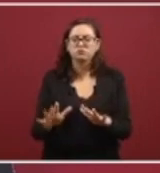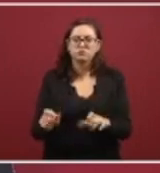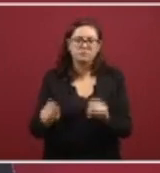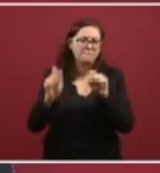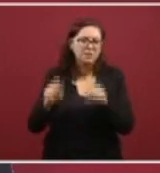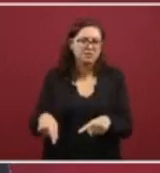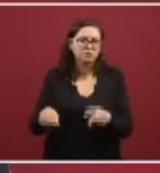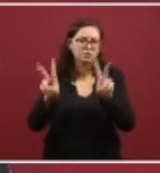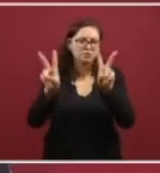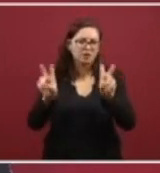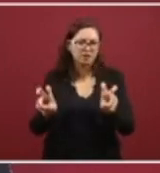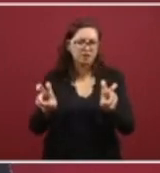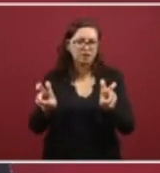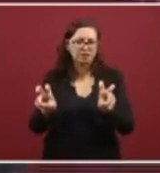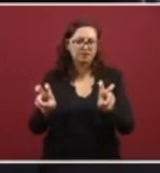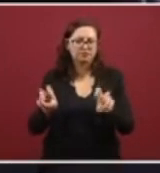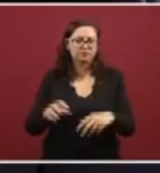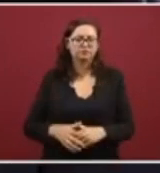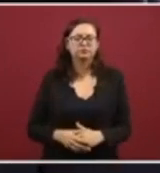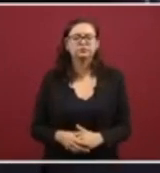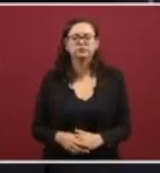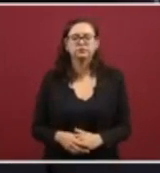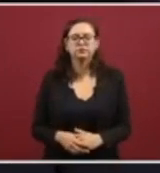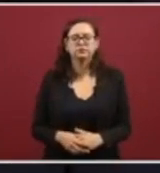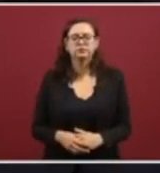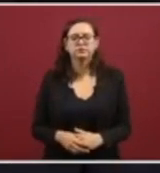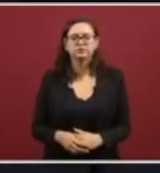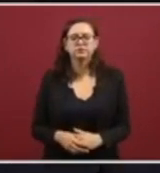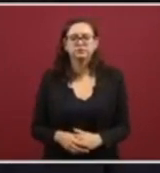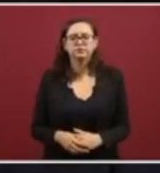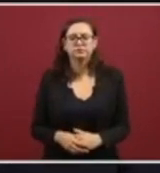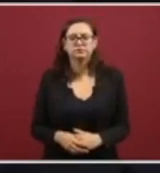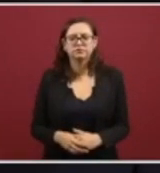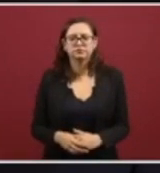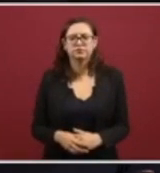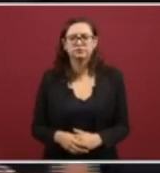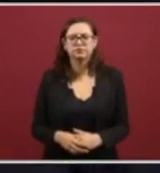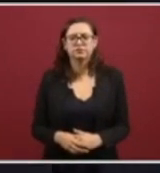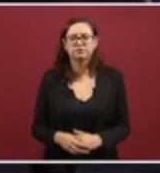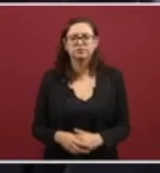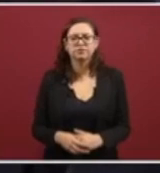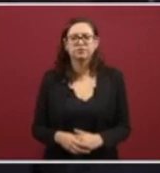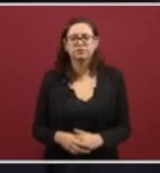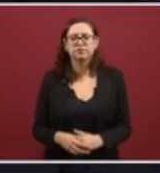información sobre este tema. Es algo parecido,